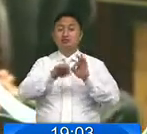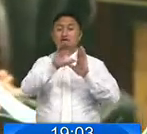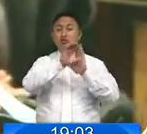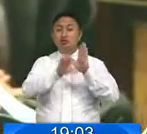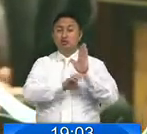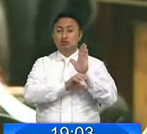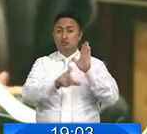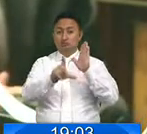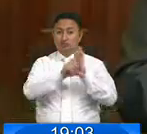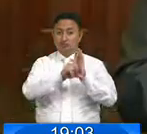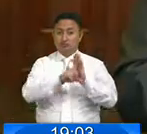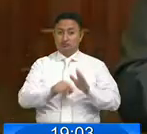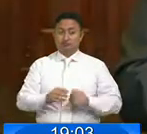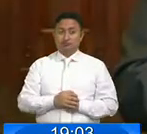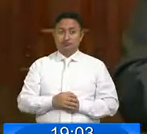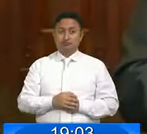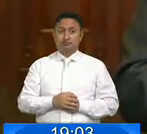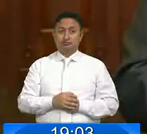ley.